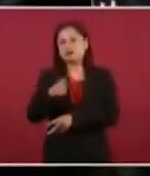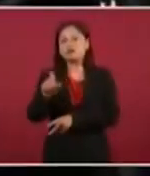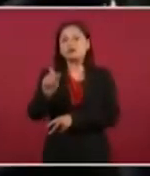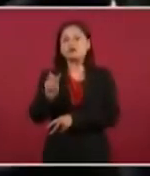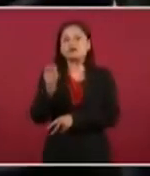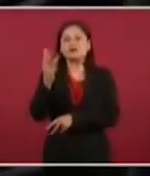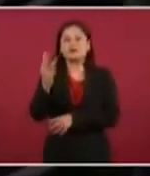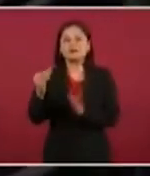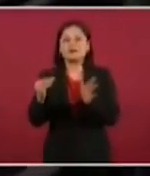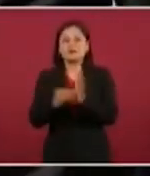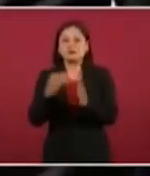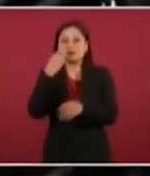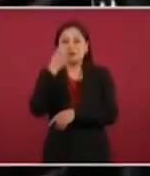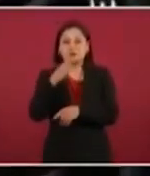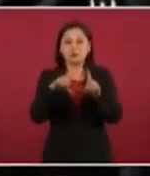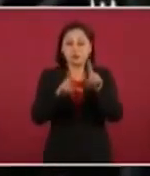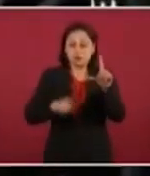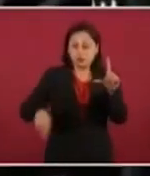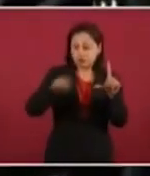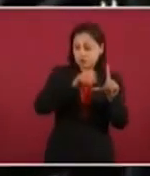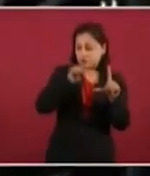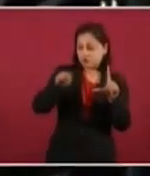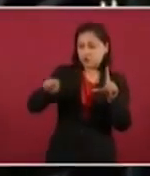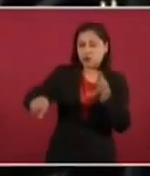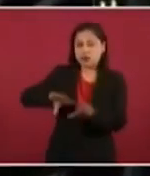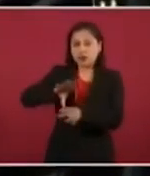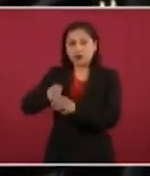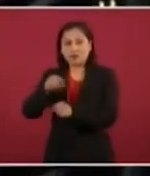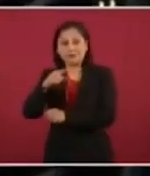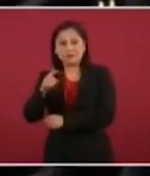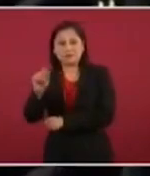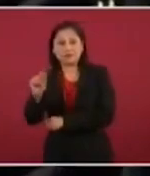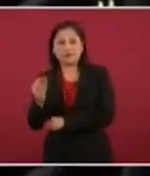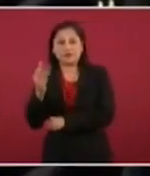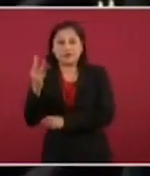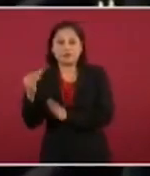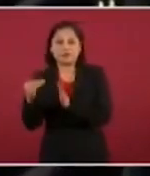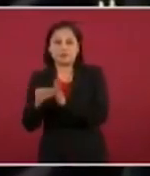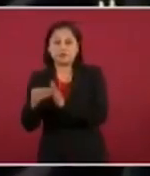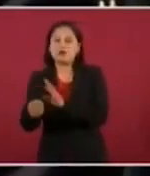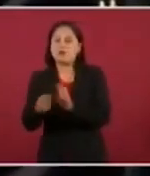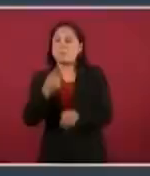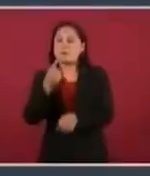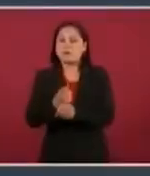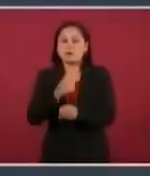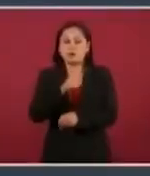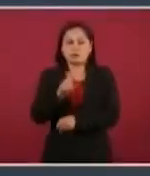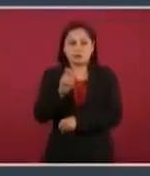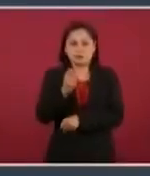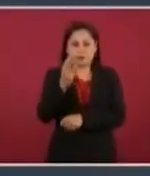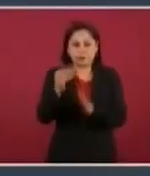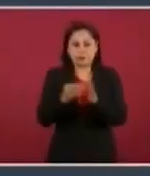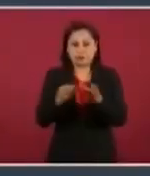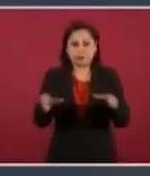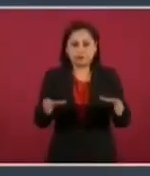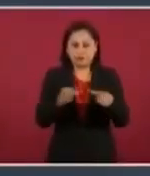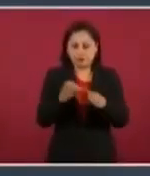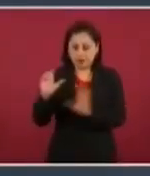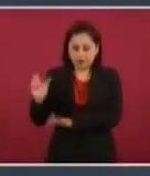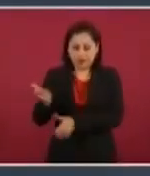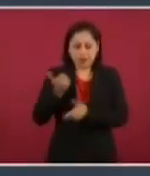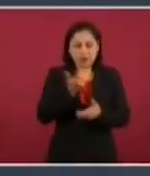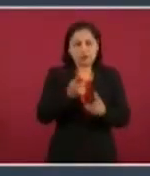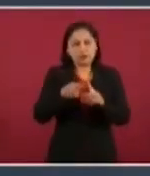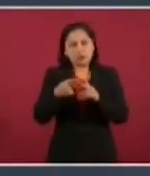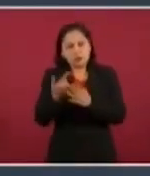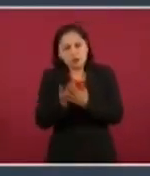las 173 mil que existen en el país. El monto de recursos por escuela se